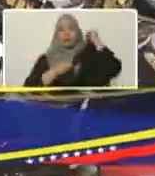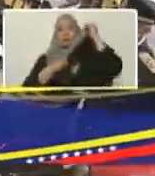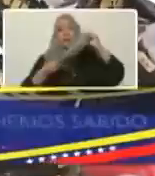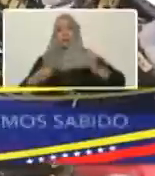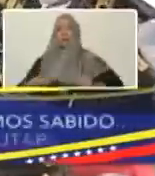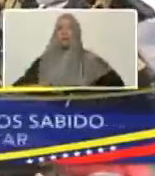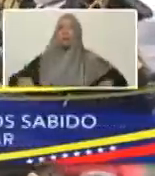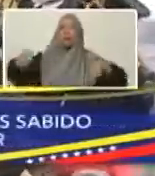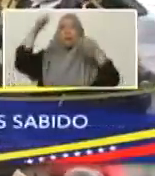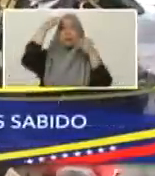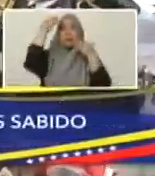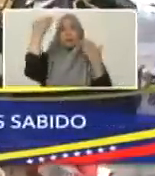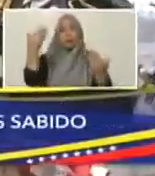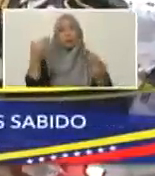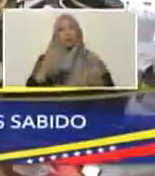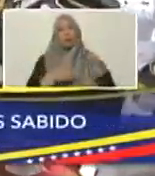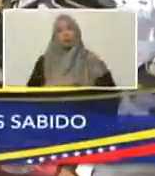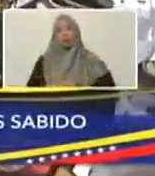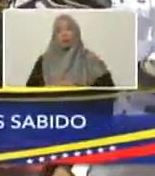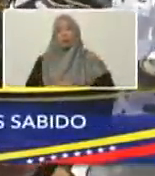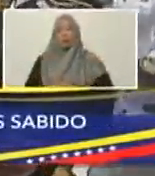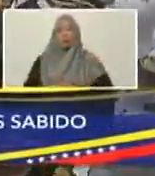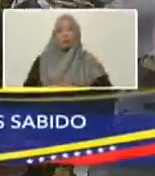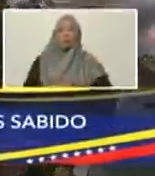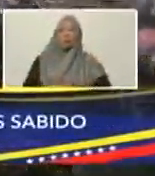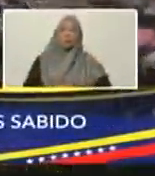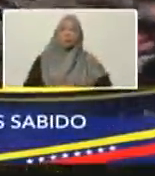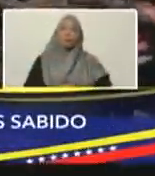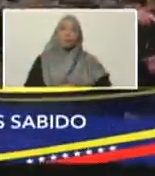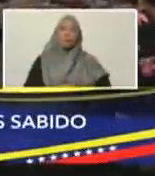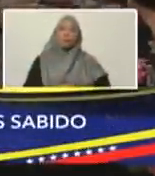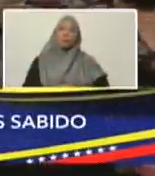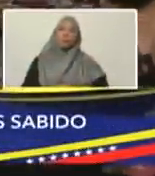Mi saludo a sus